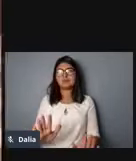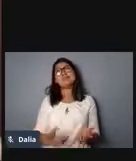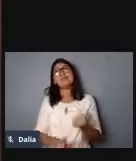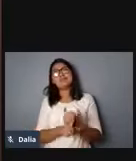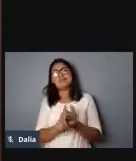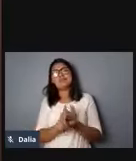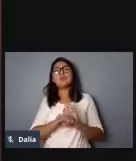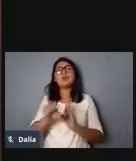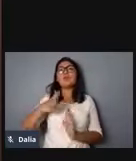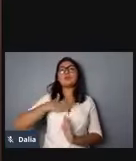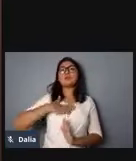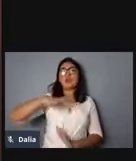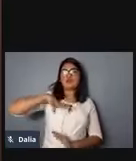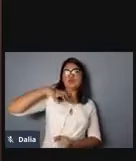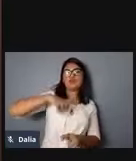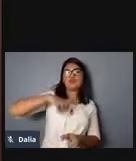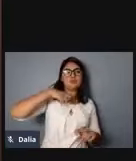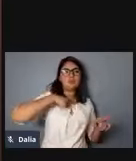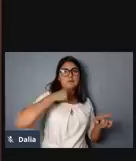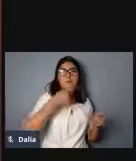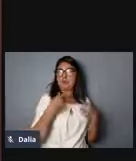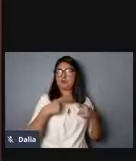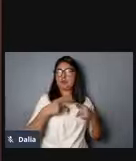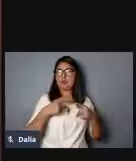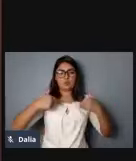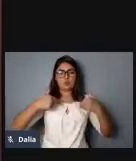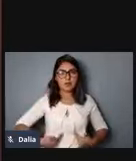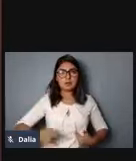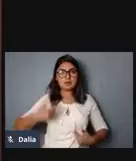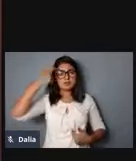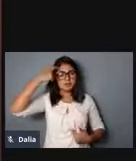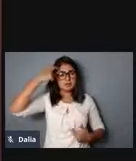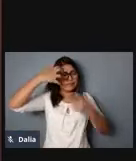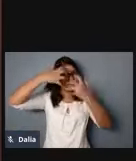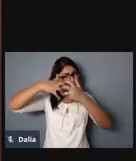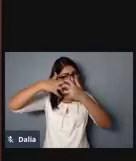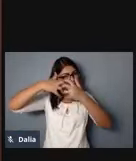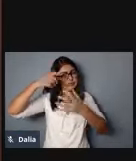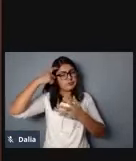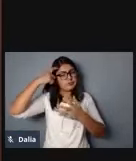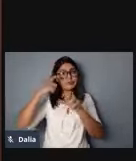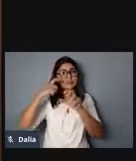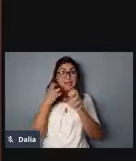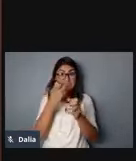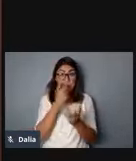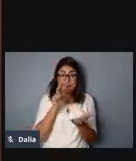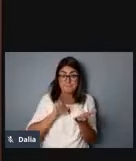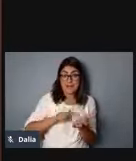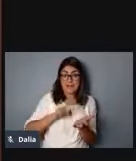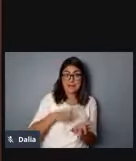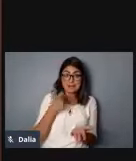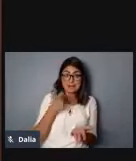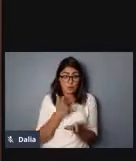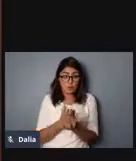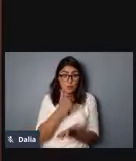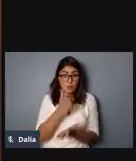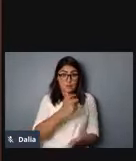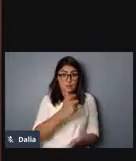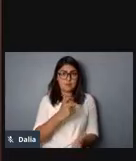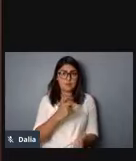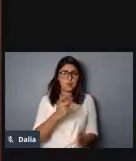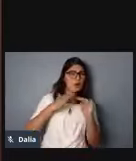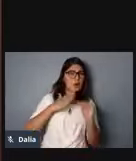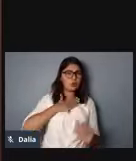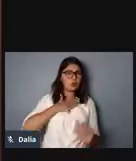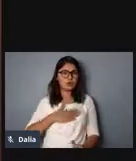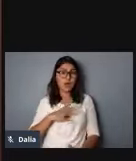hace intelectualmente o metacognitivamente no tiene precio. no hay un precio fijo. Entonces